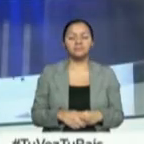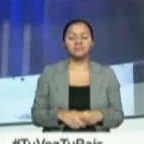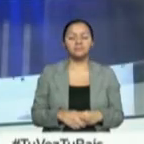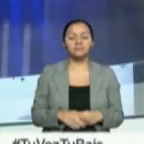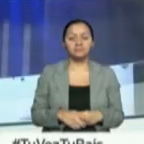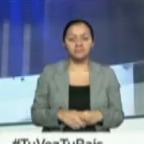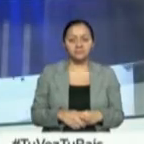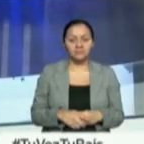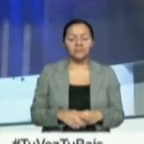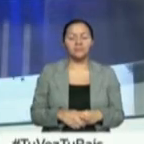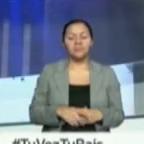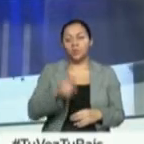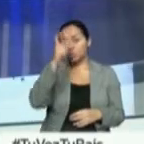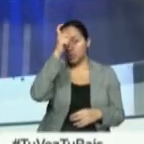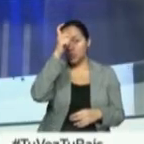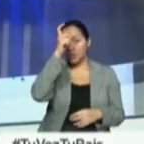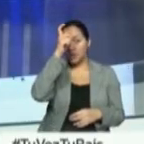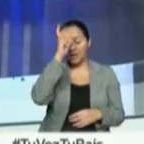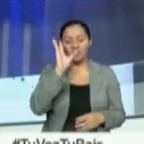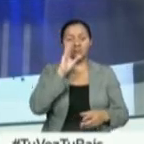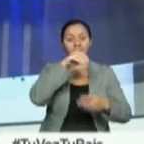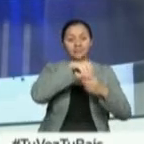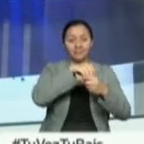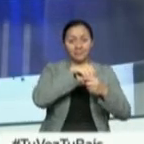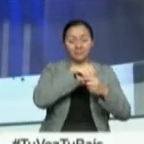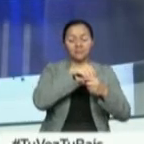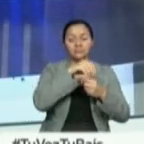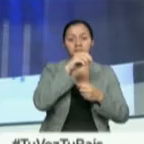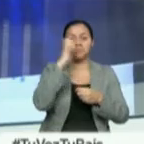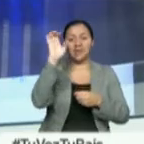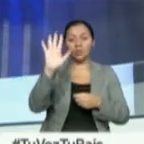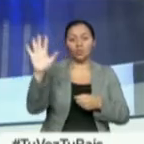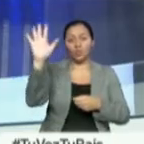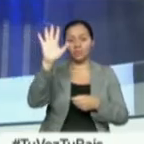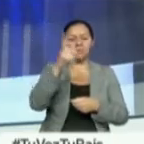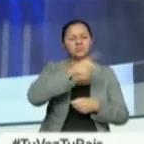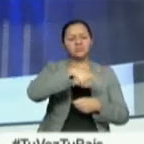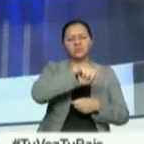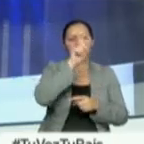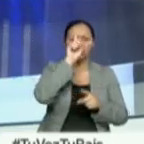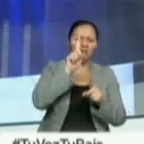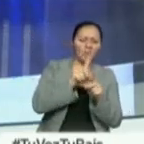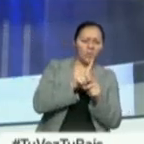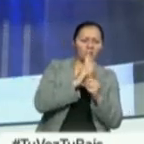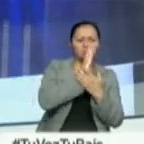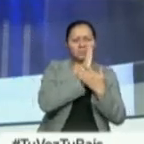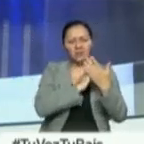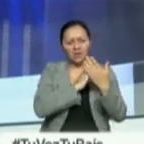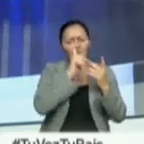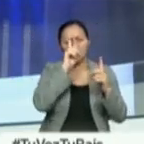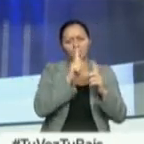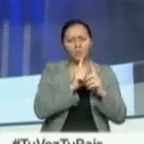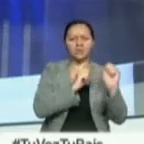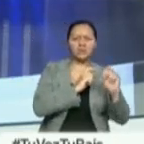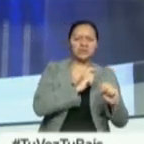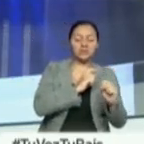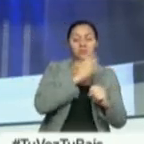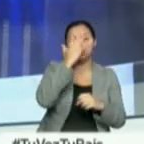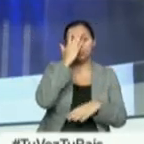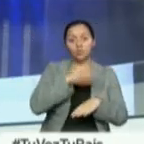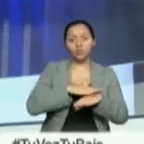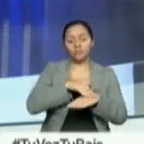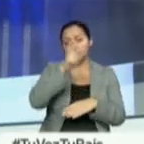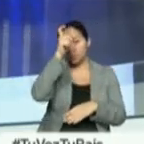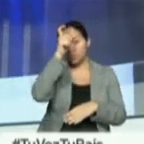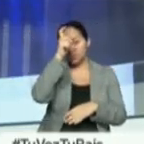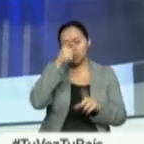la adhesión de turquía a la unión europea divide las opiniones de los integrantes del bloque luego de la represión lanzada por su gobierno